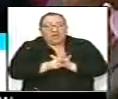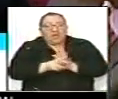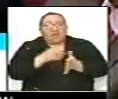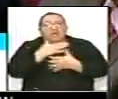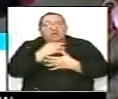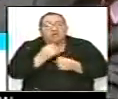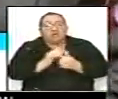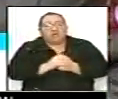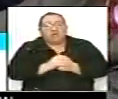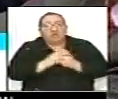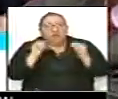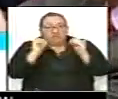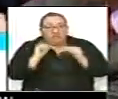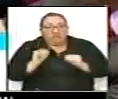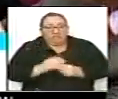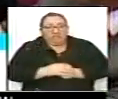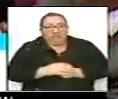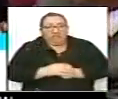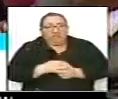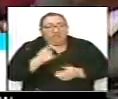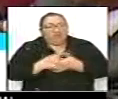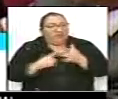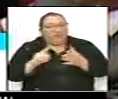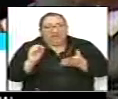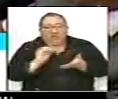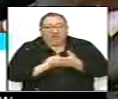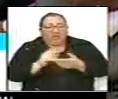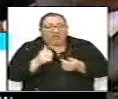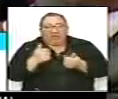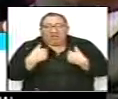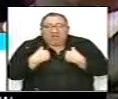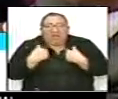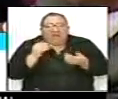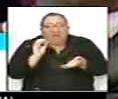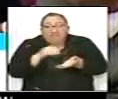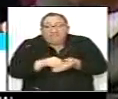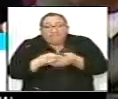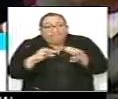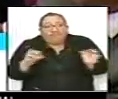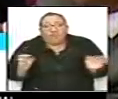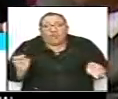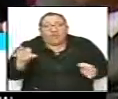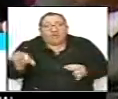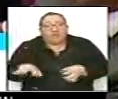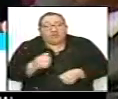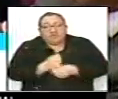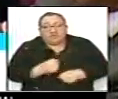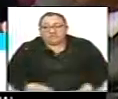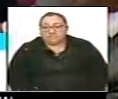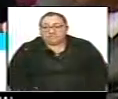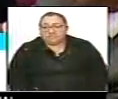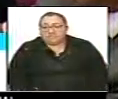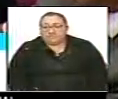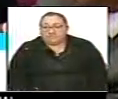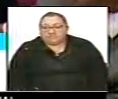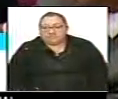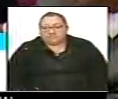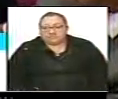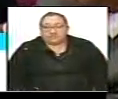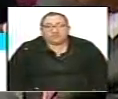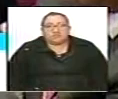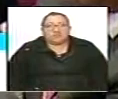además con una identificación que no está alrededor de obtener un puesto público, porque también hay un